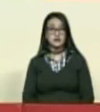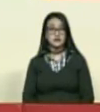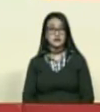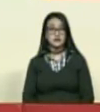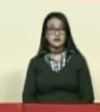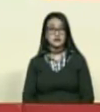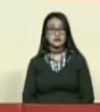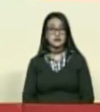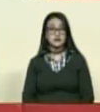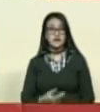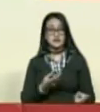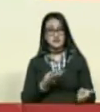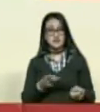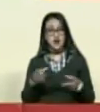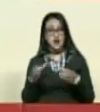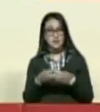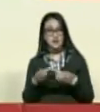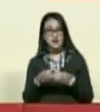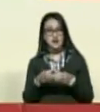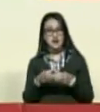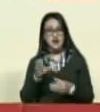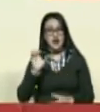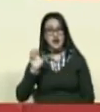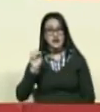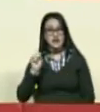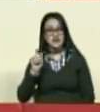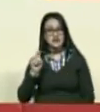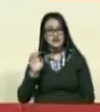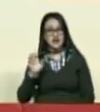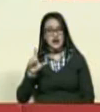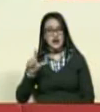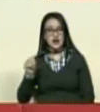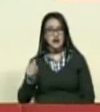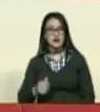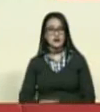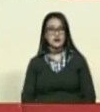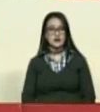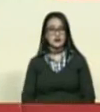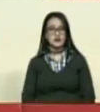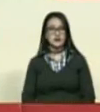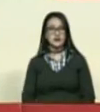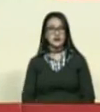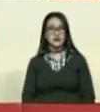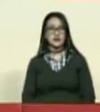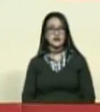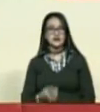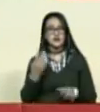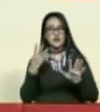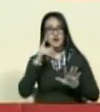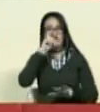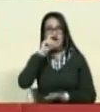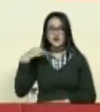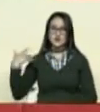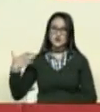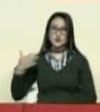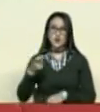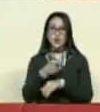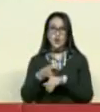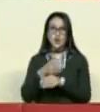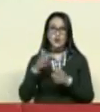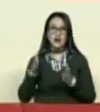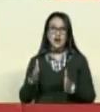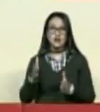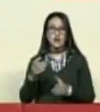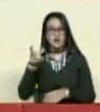he invitado a la compañera Estela Lugo, quien estuvo 9 años como gobernadora